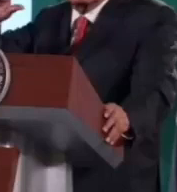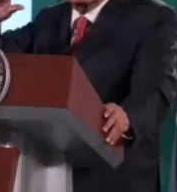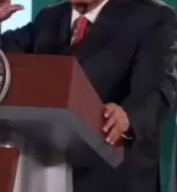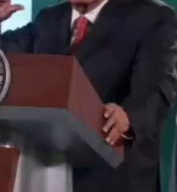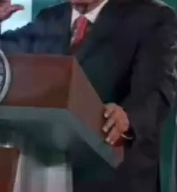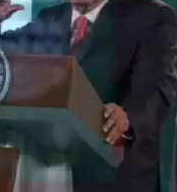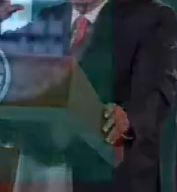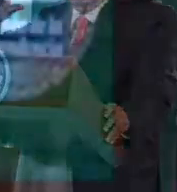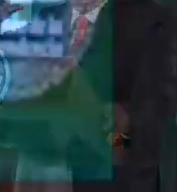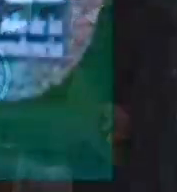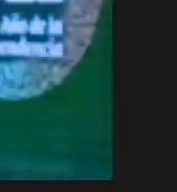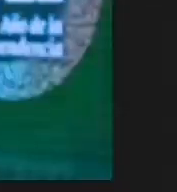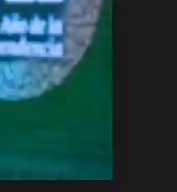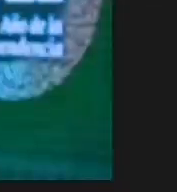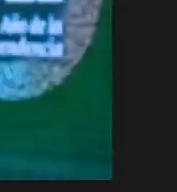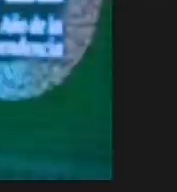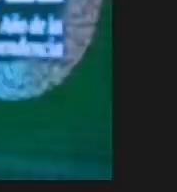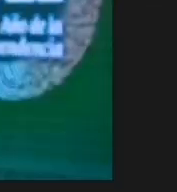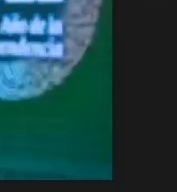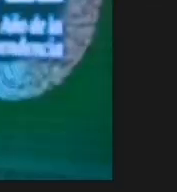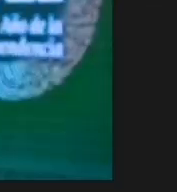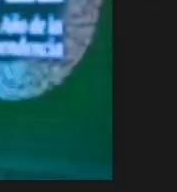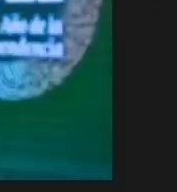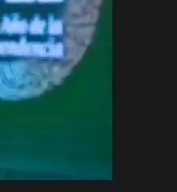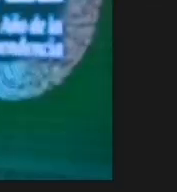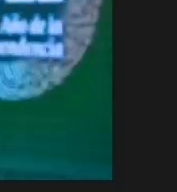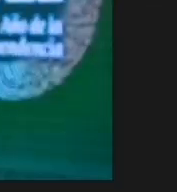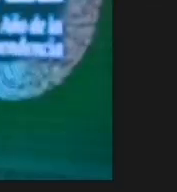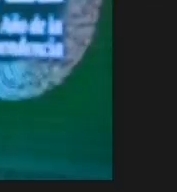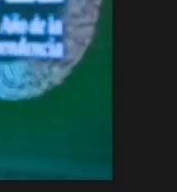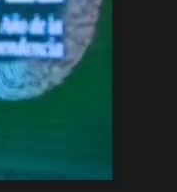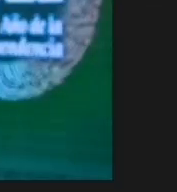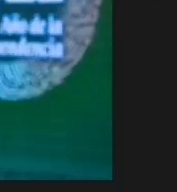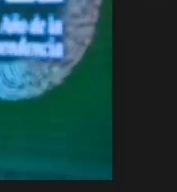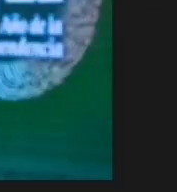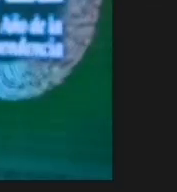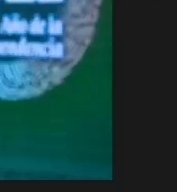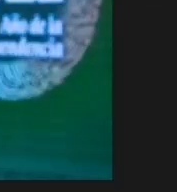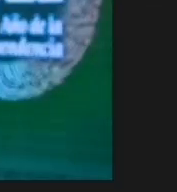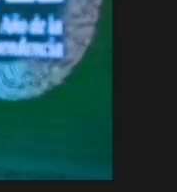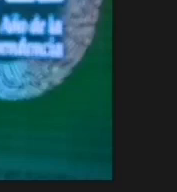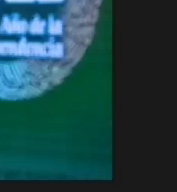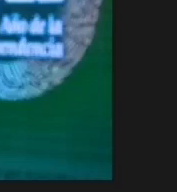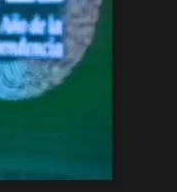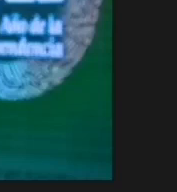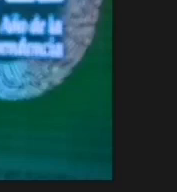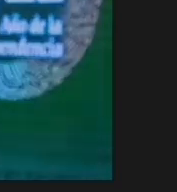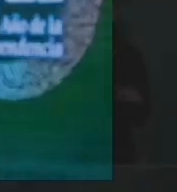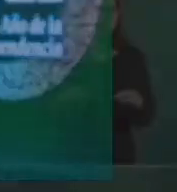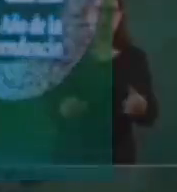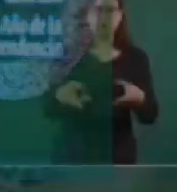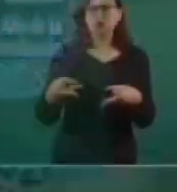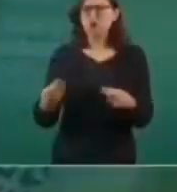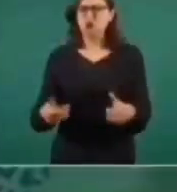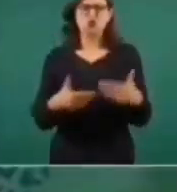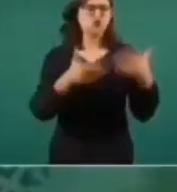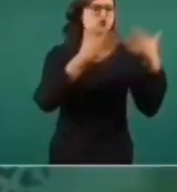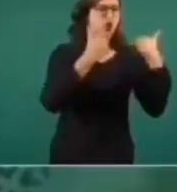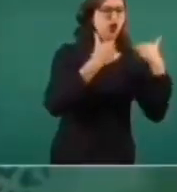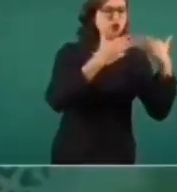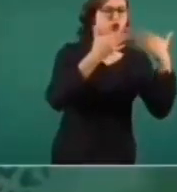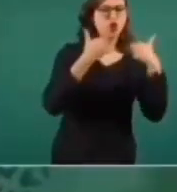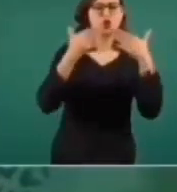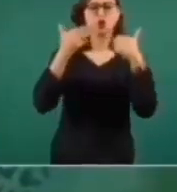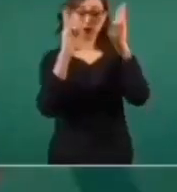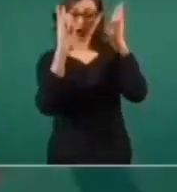sostuvo que es necesario que la gente sepa que el gobierno utilizaba recursos públicos para pagar programas de espionaje pero tampoco hay